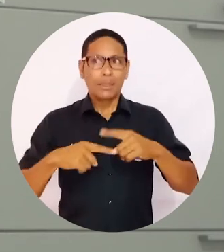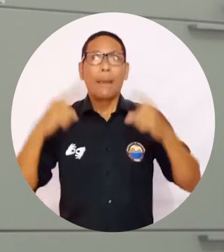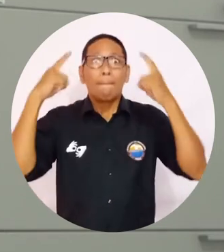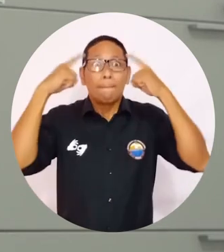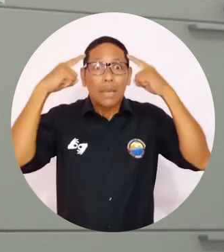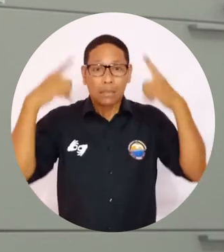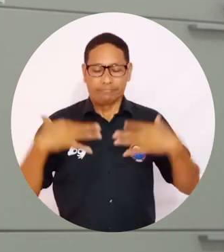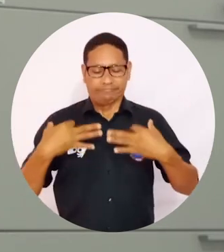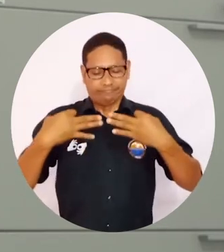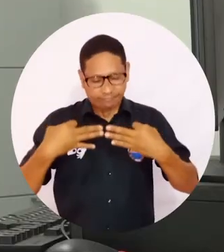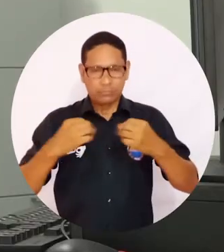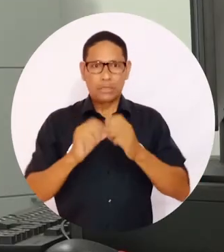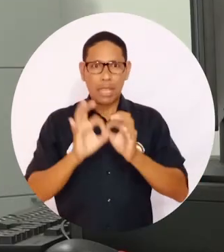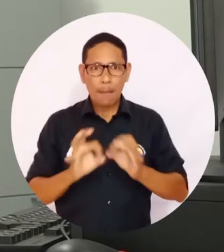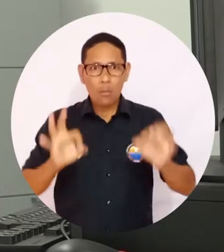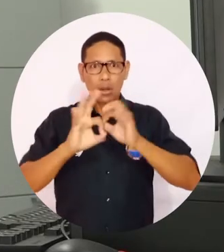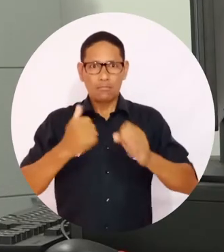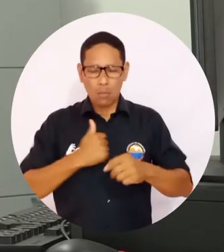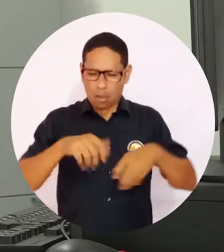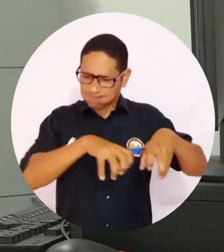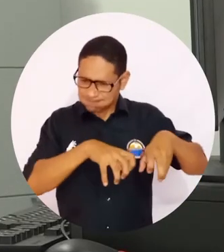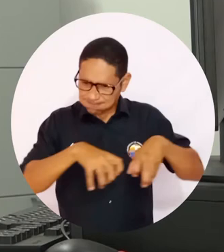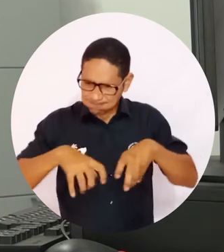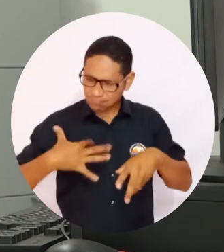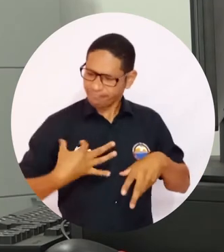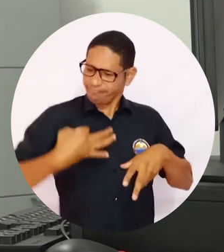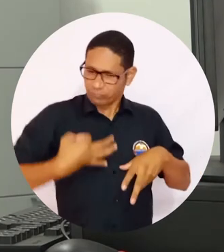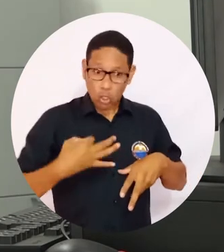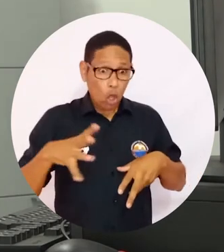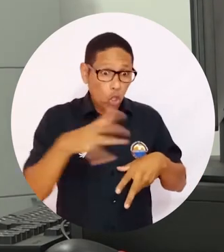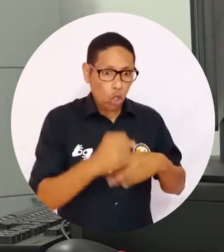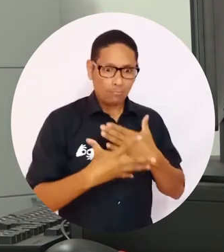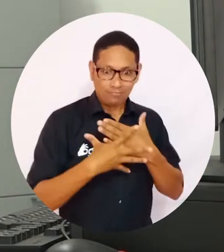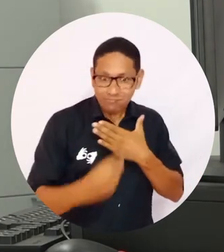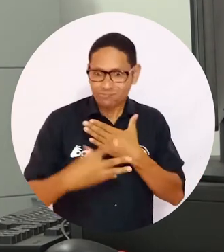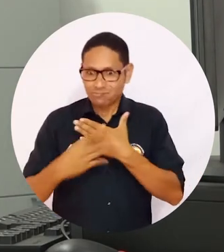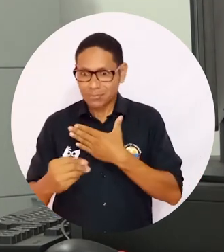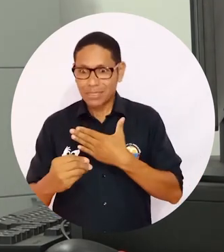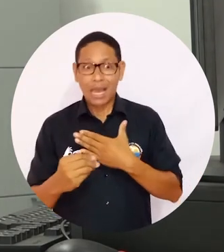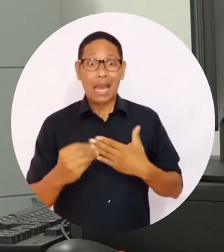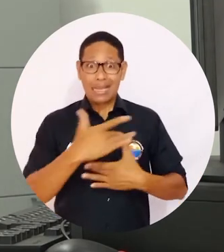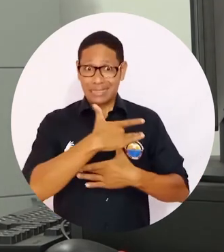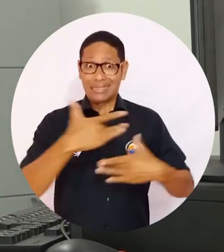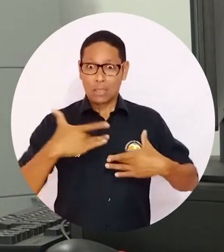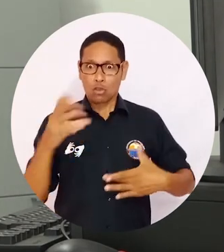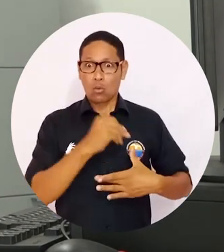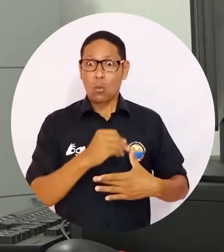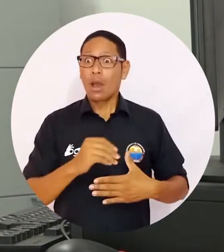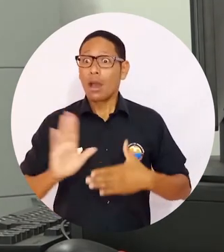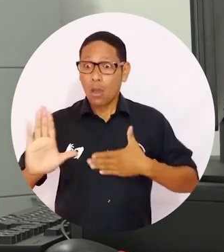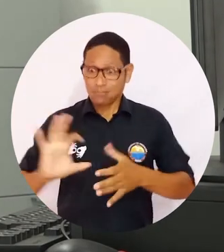y también en nuestra salud mental. Tener en cuenta que de la conducta de uno depende la salud de todos es un llamado también